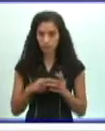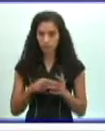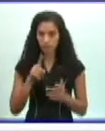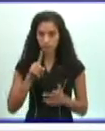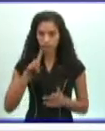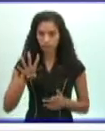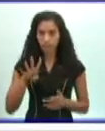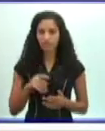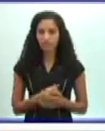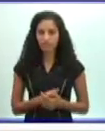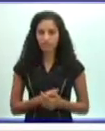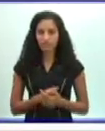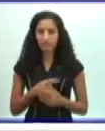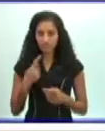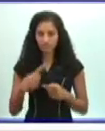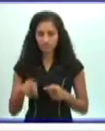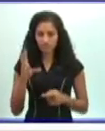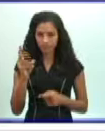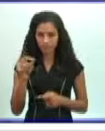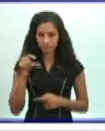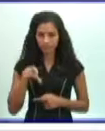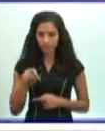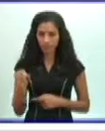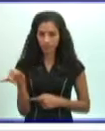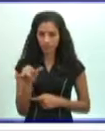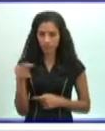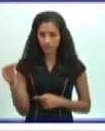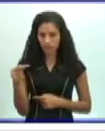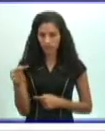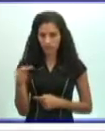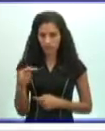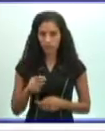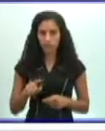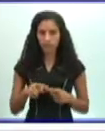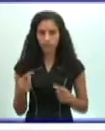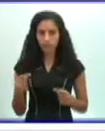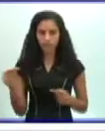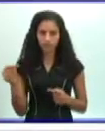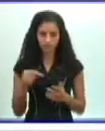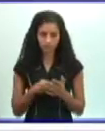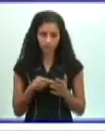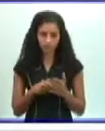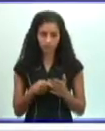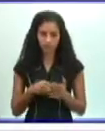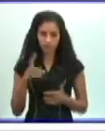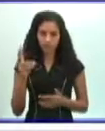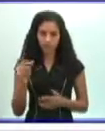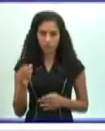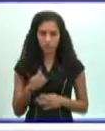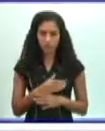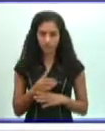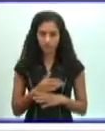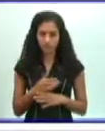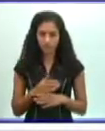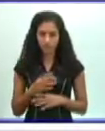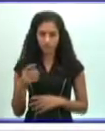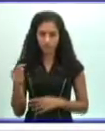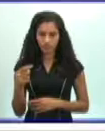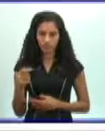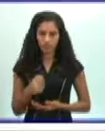el resultado tiene que ser negativo, pues es una multiplicación de números con signos